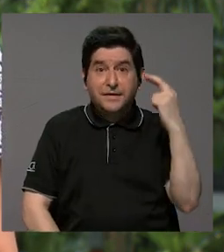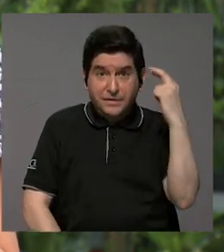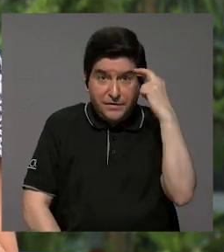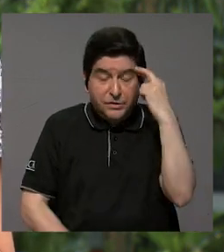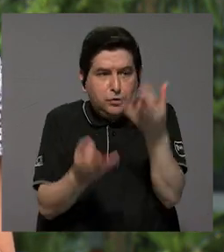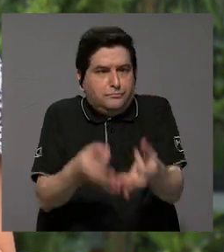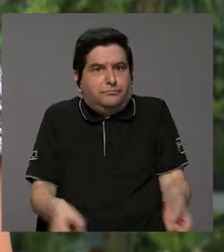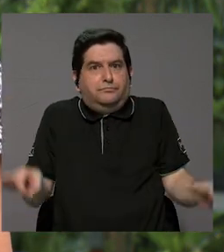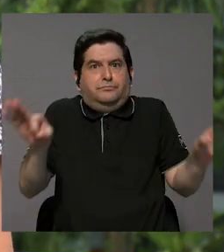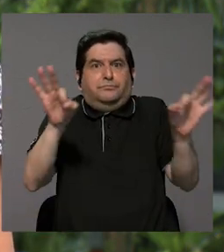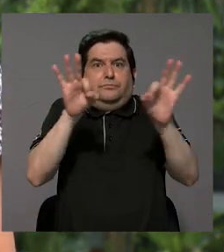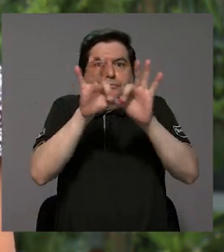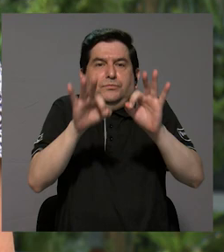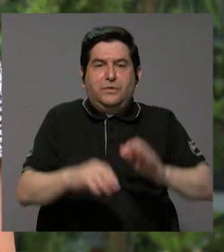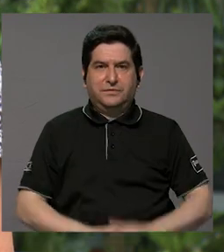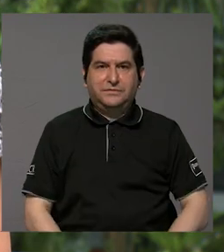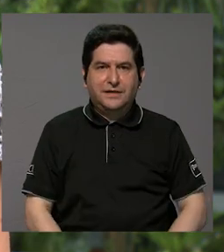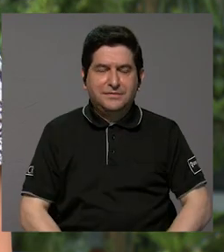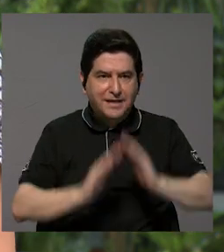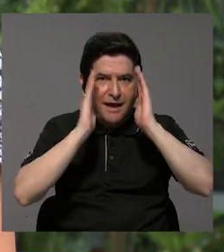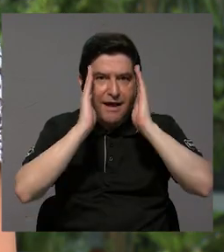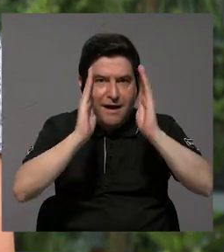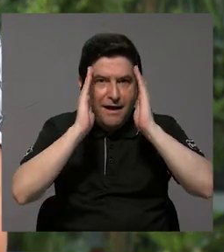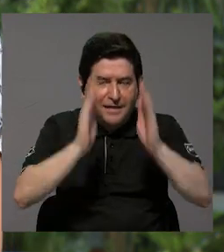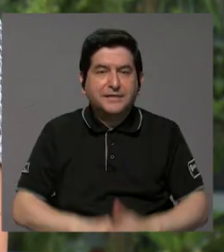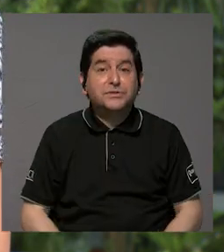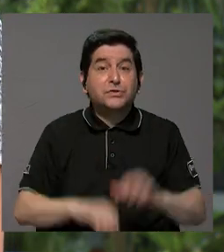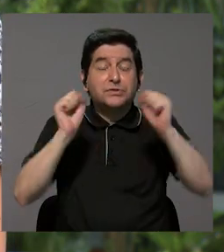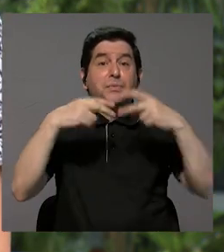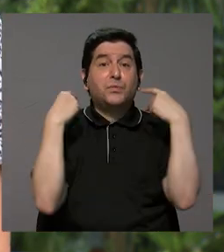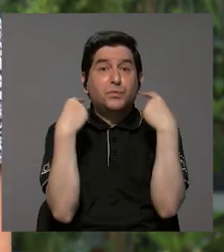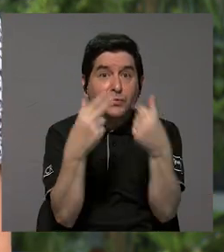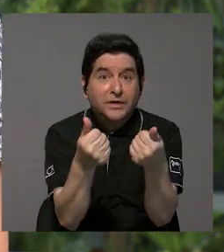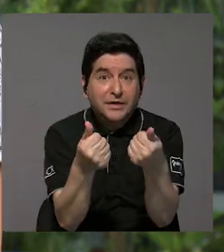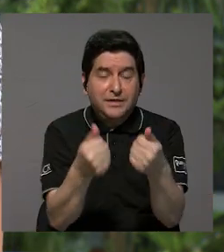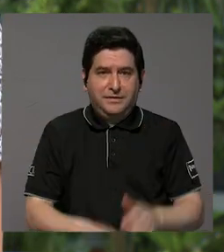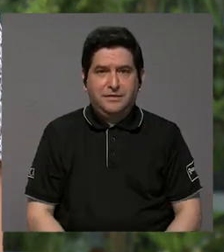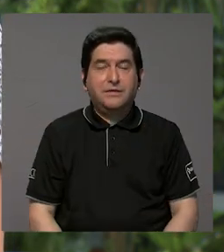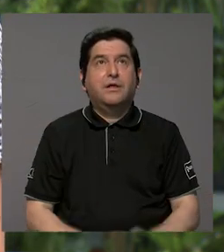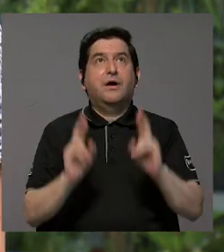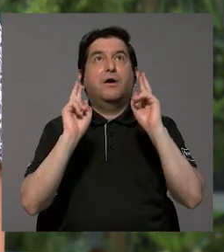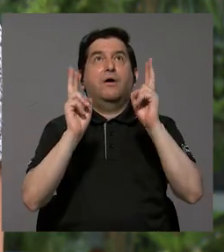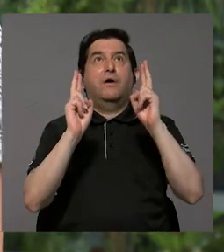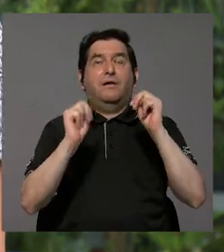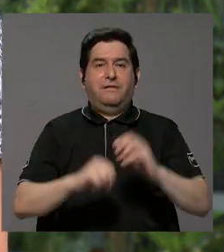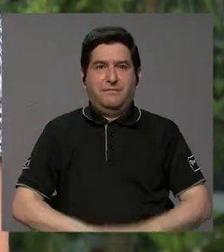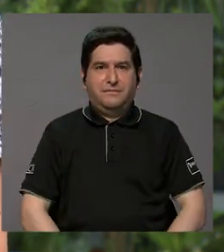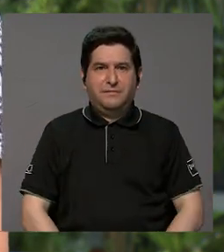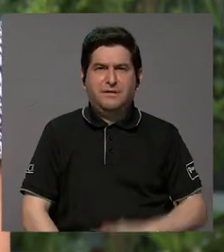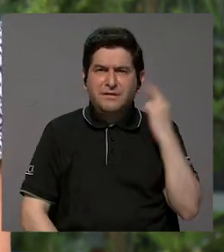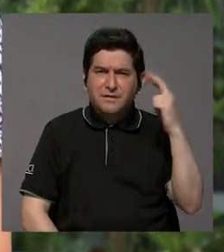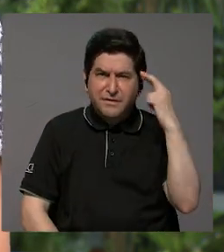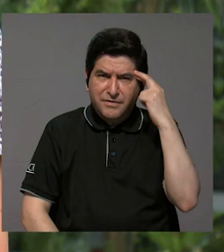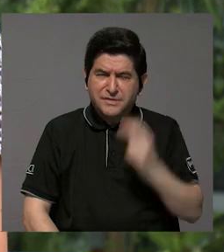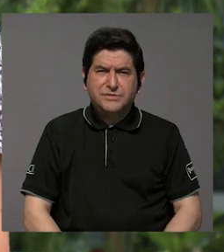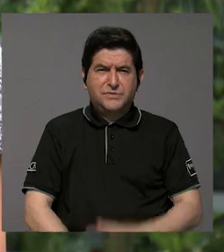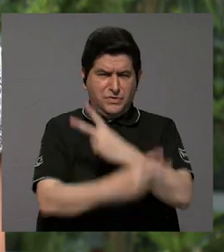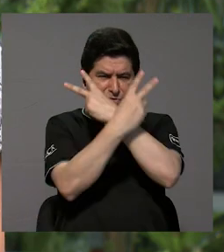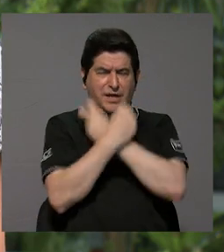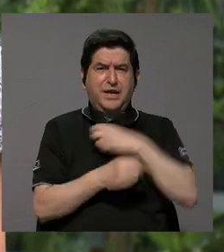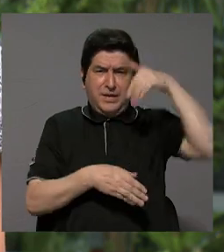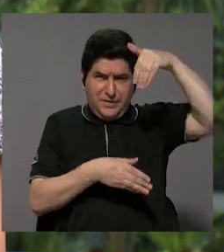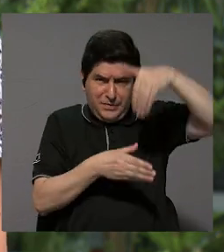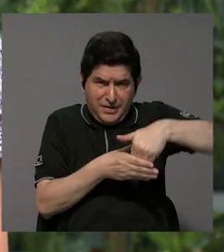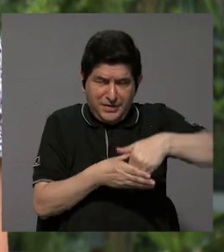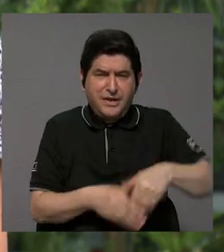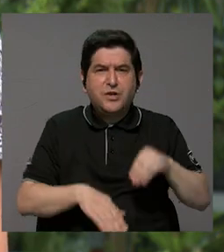eso es tan importante tener la atención, si se pudiera inmediato, pues ojalá, ¿verdad? Porque el veneno apenas